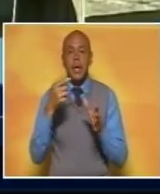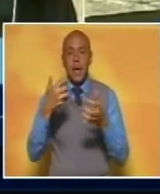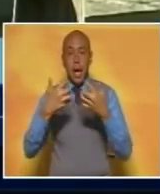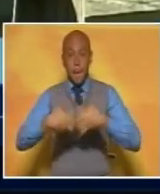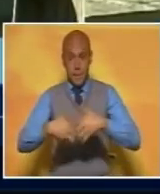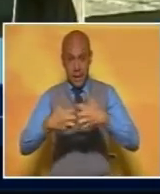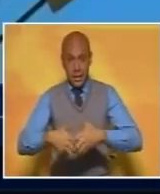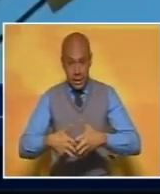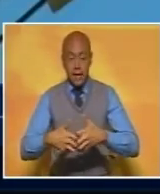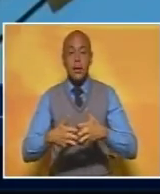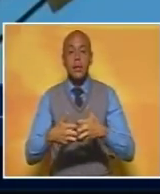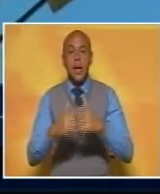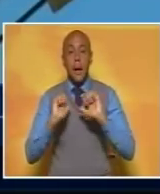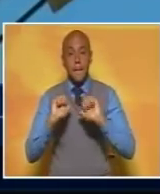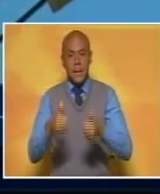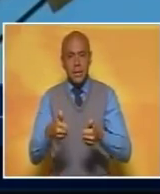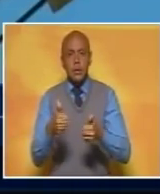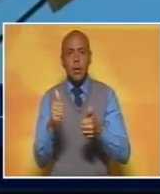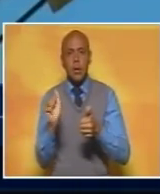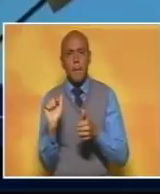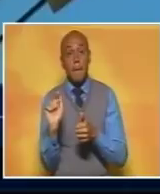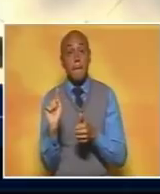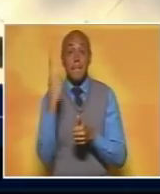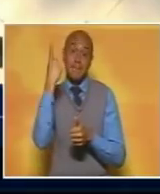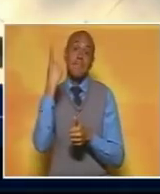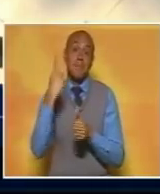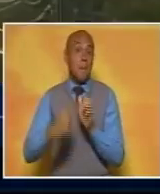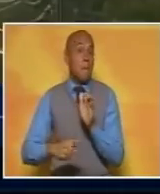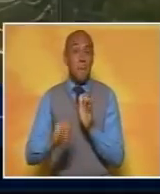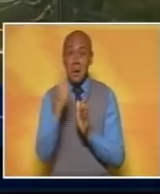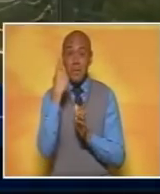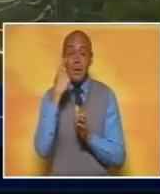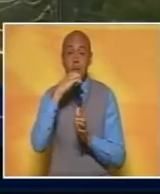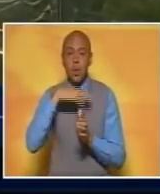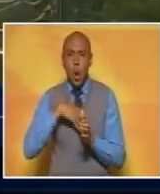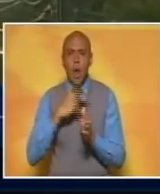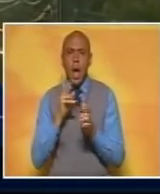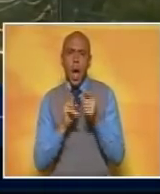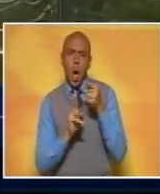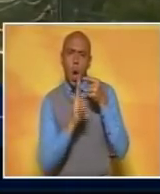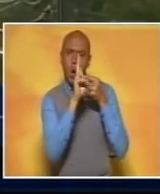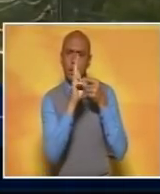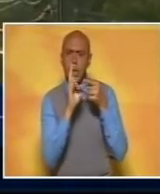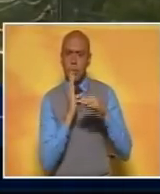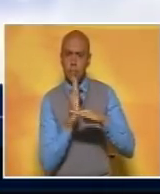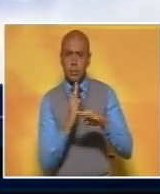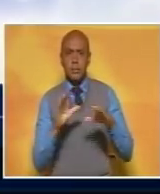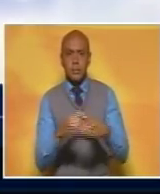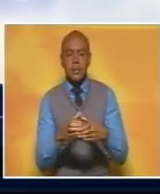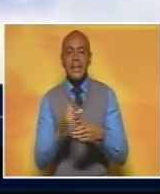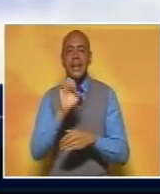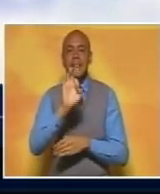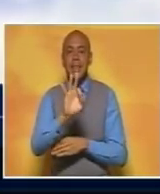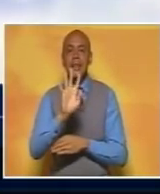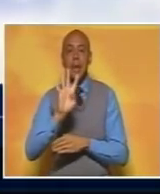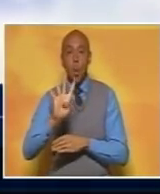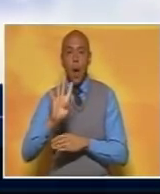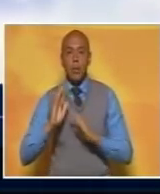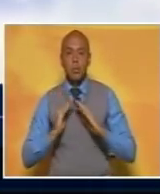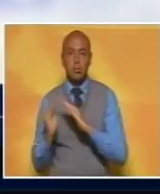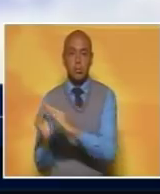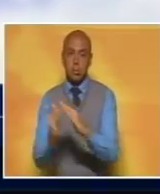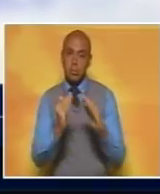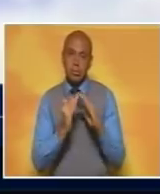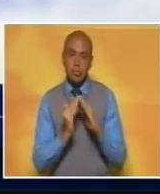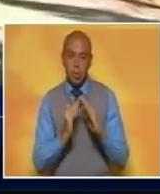Electric comenzó a realizar por primera vez en su historia los cortes escalonados que afectan al menos 34 condados desde la madrugada de